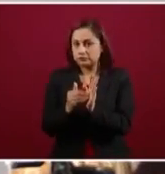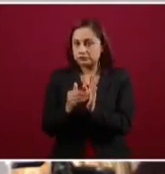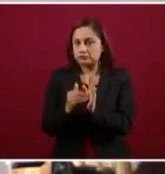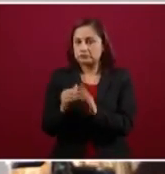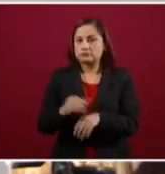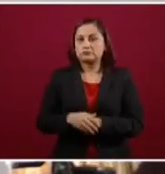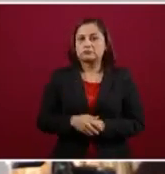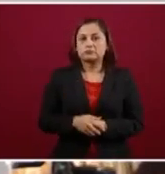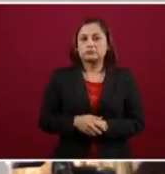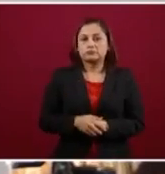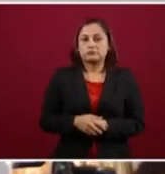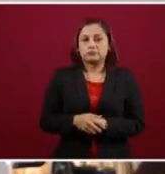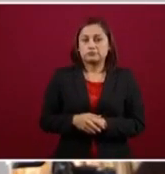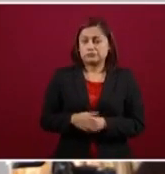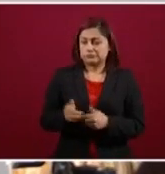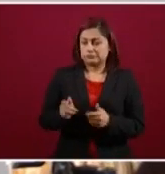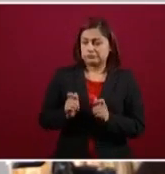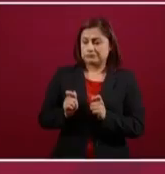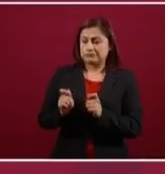Entonces, eso es ahorro.